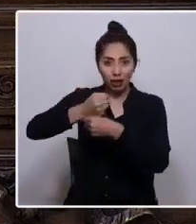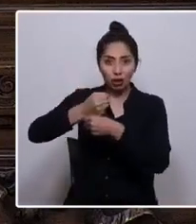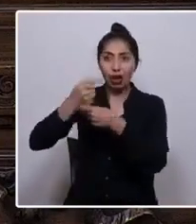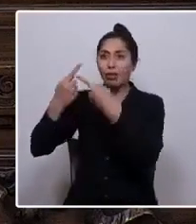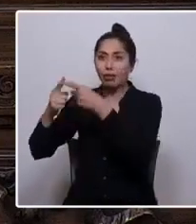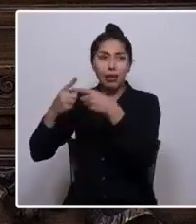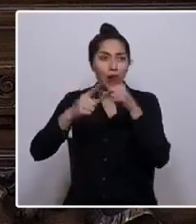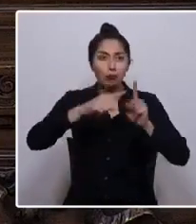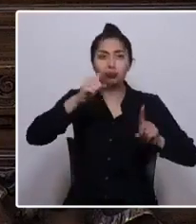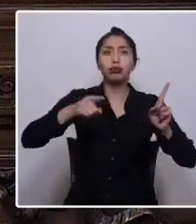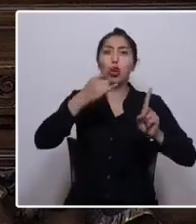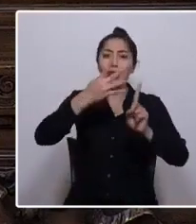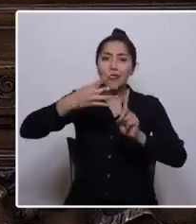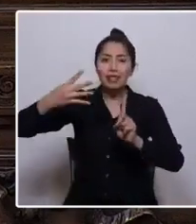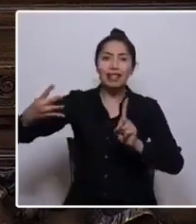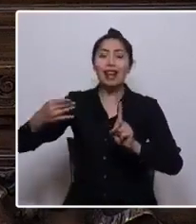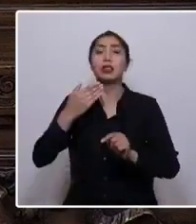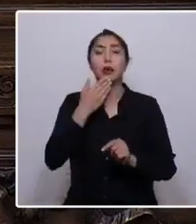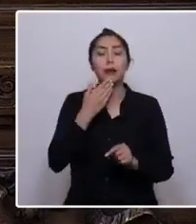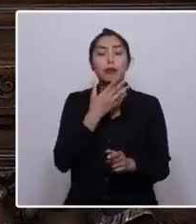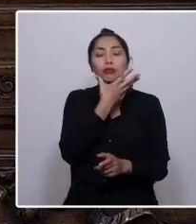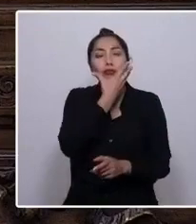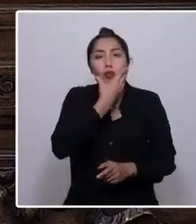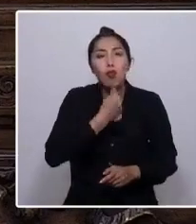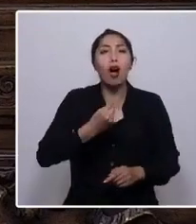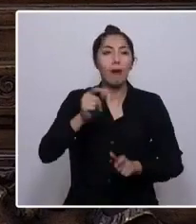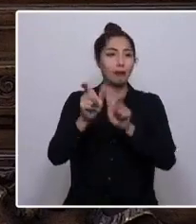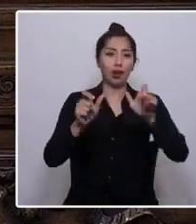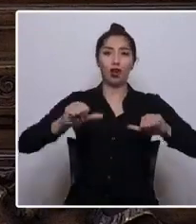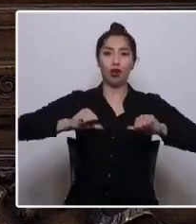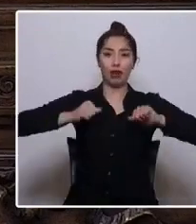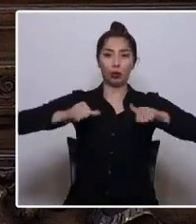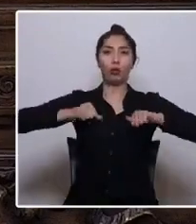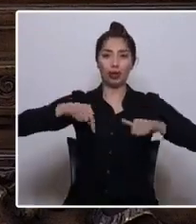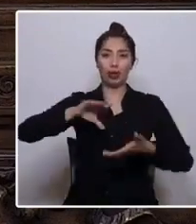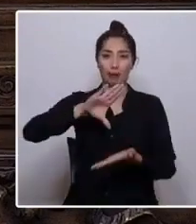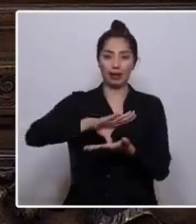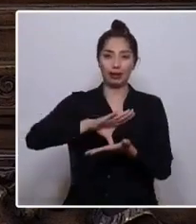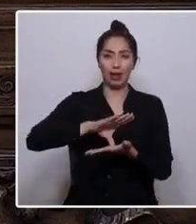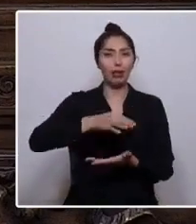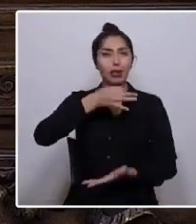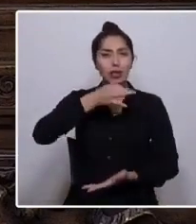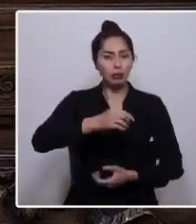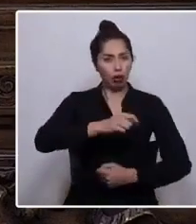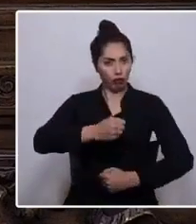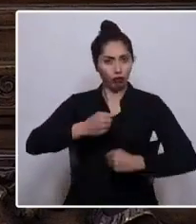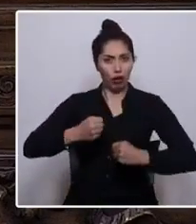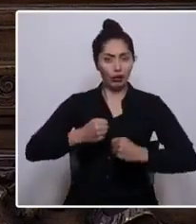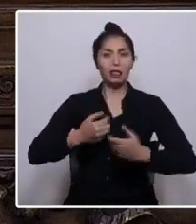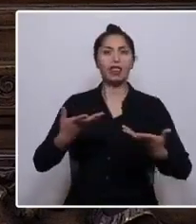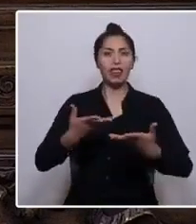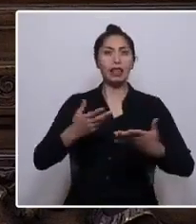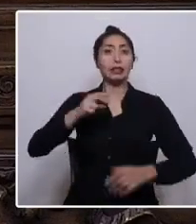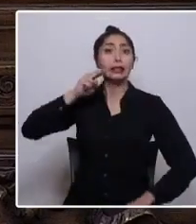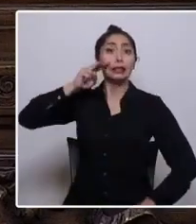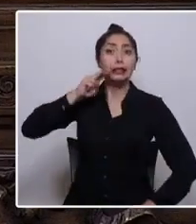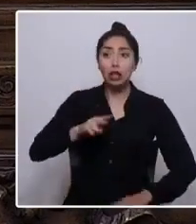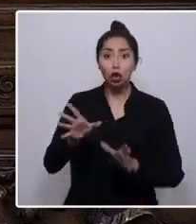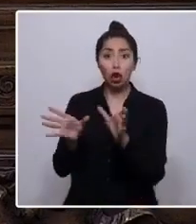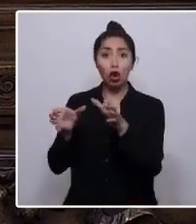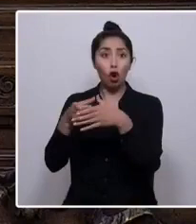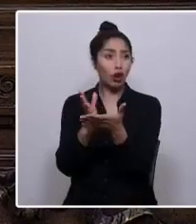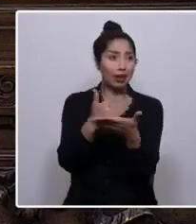sexual y en la maravillosa y combativa juventud de este país decimos fuerte y claro sin organización